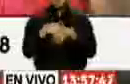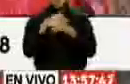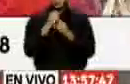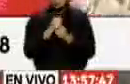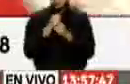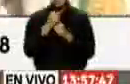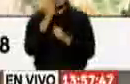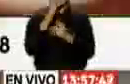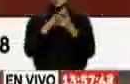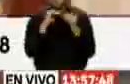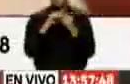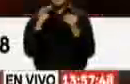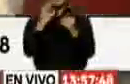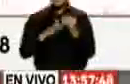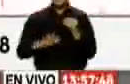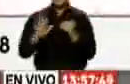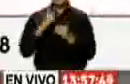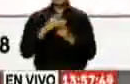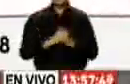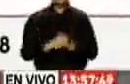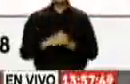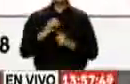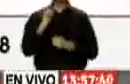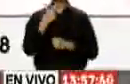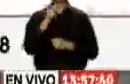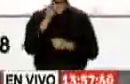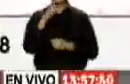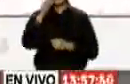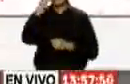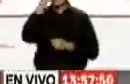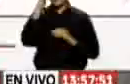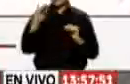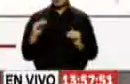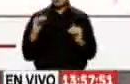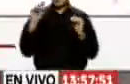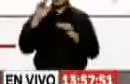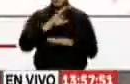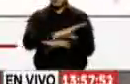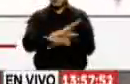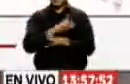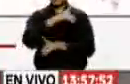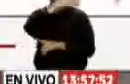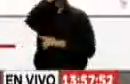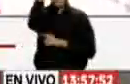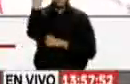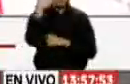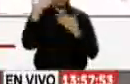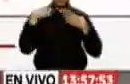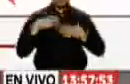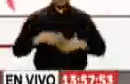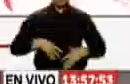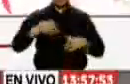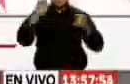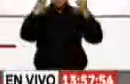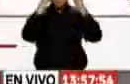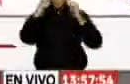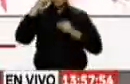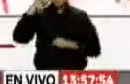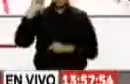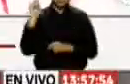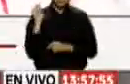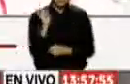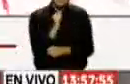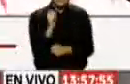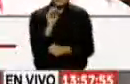coplas típicas de esta tierra alegre. El chagra, sabio mayoral campero, de bufanda, poncho y sombrero, que azotado por el